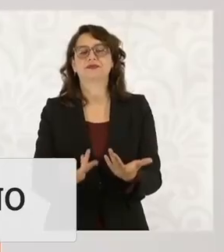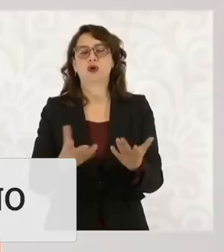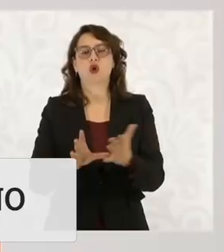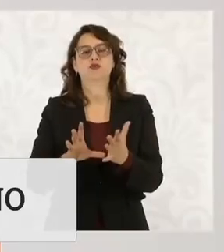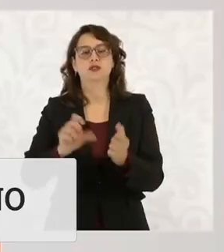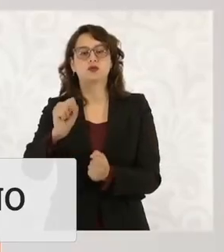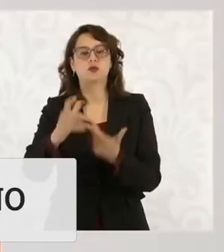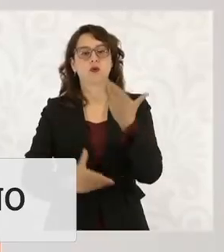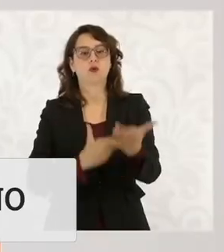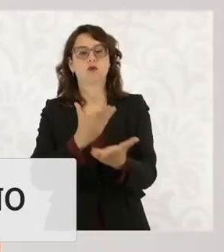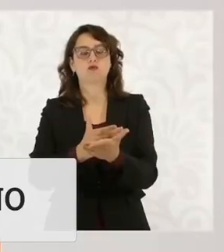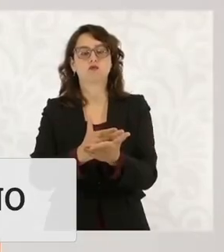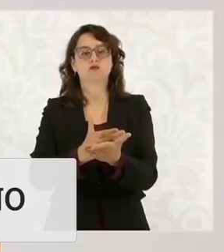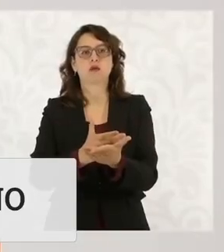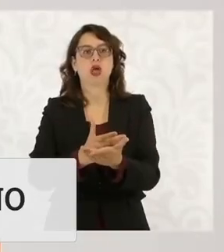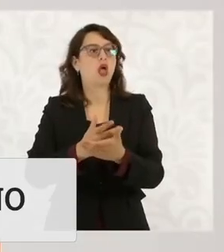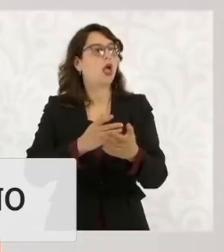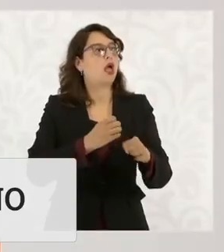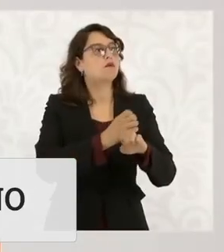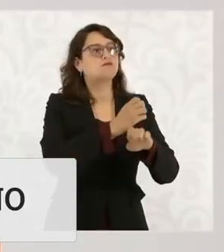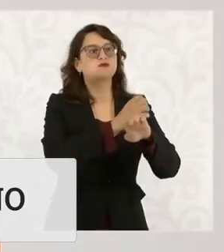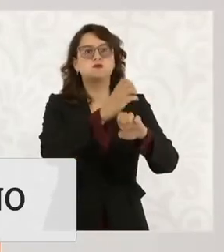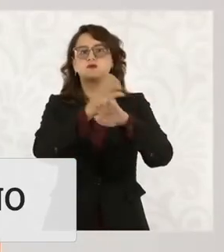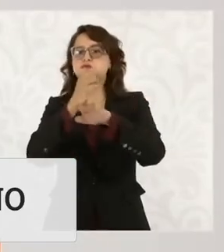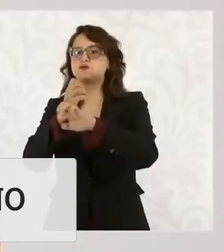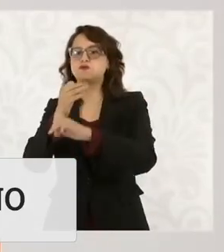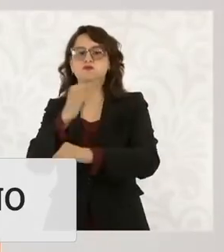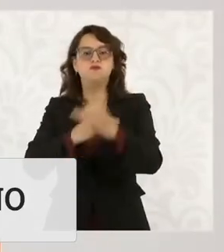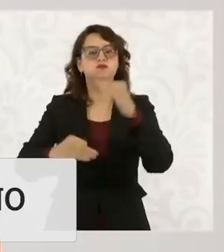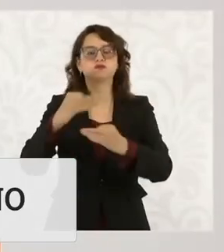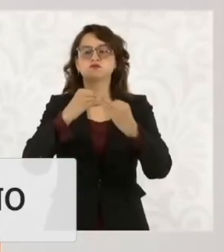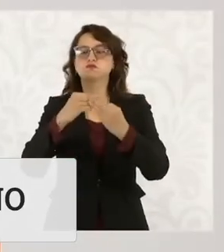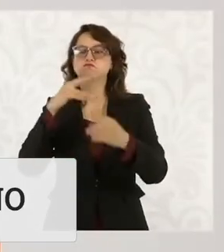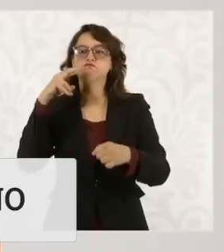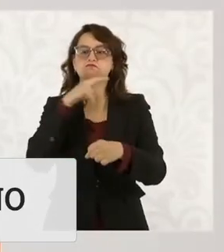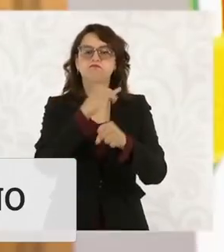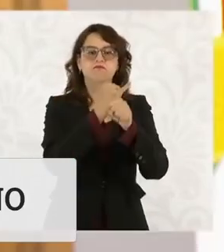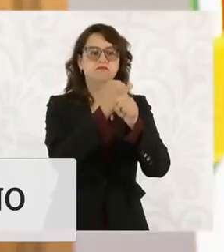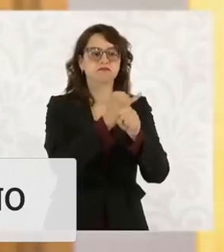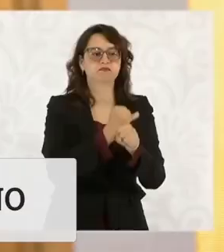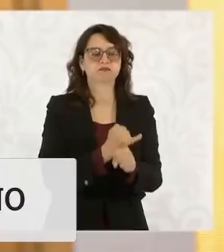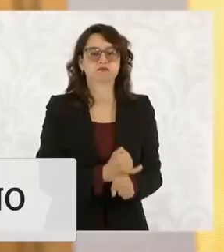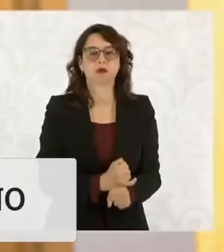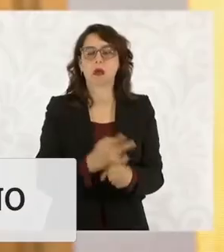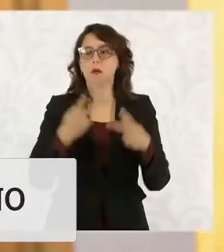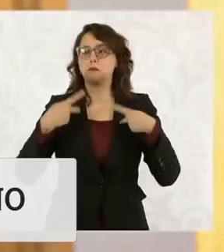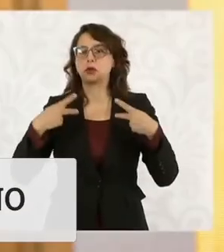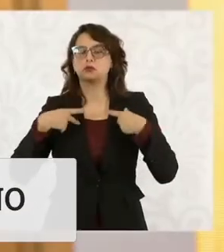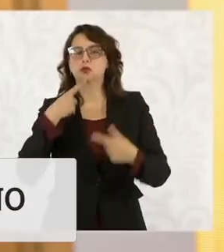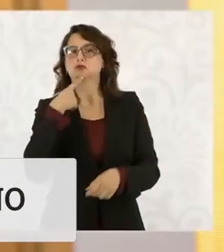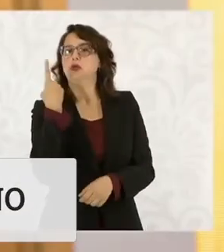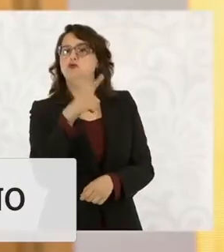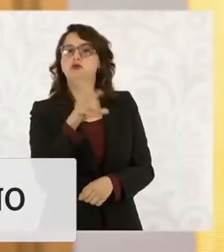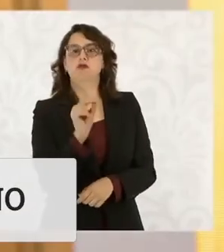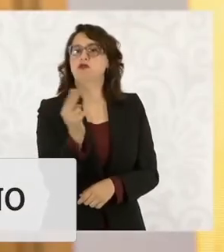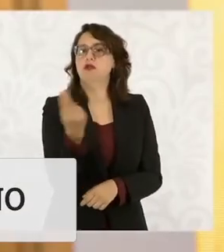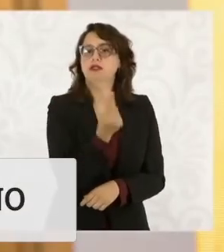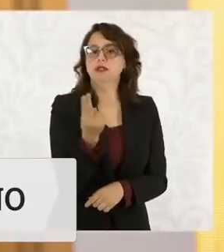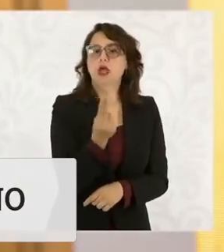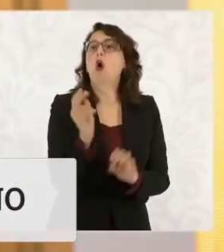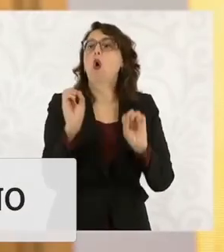el país este delito se persiga de oficio y la víctima pueda hacer su denuncia